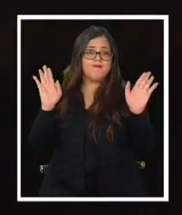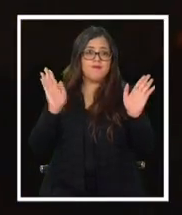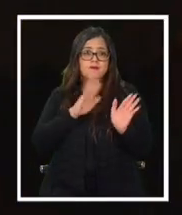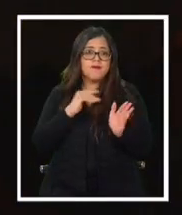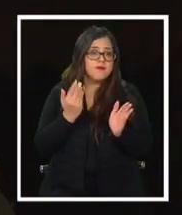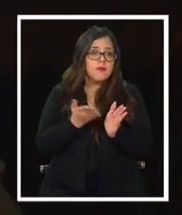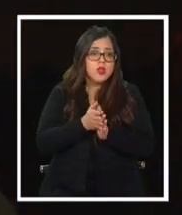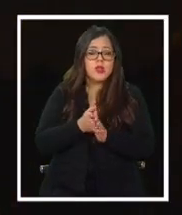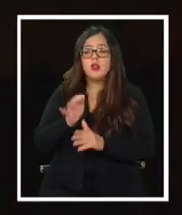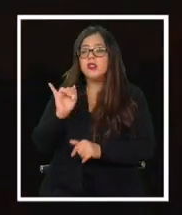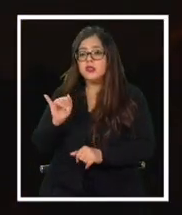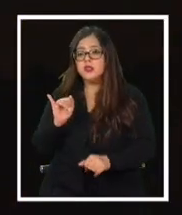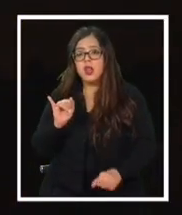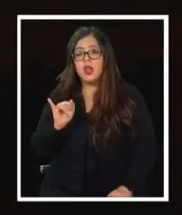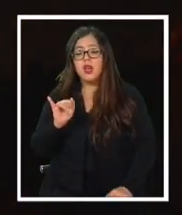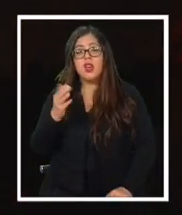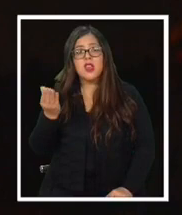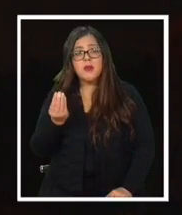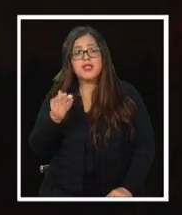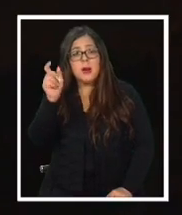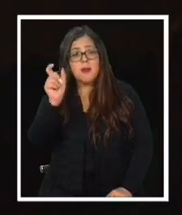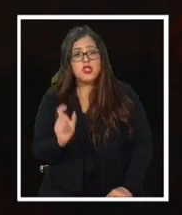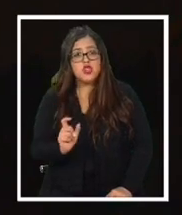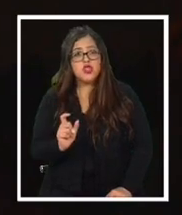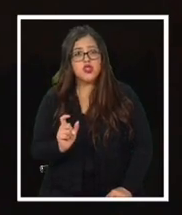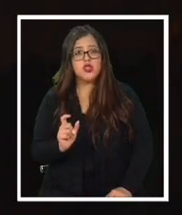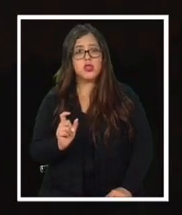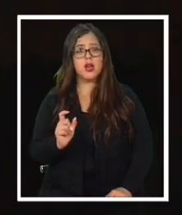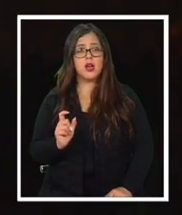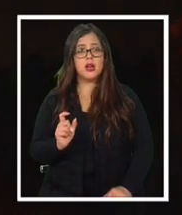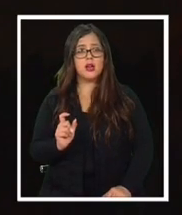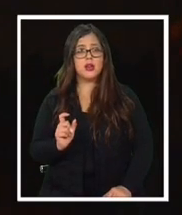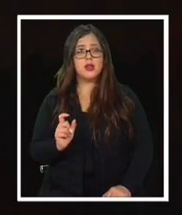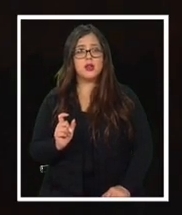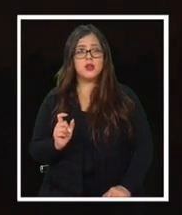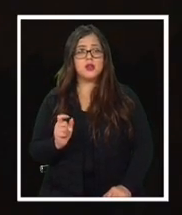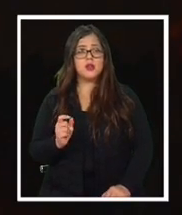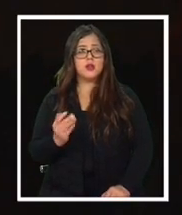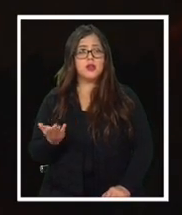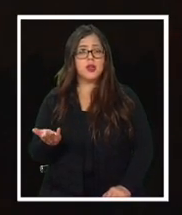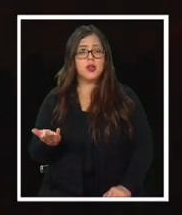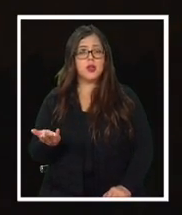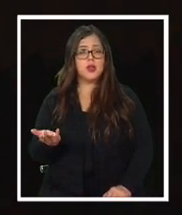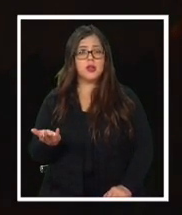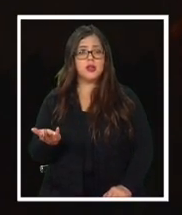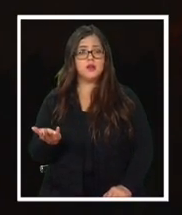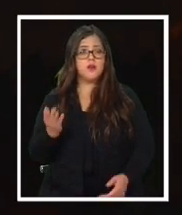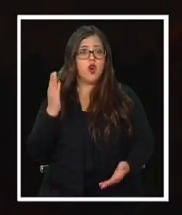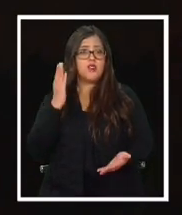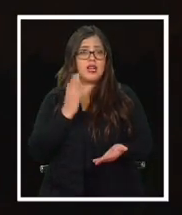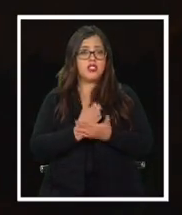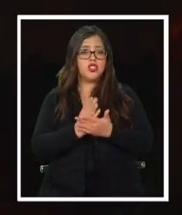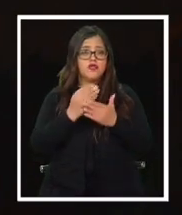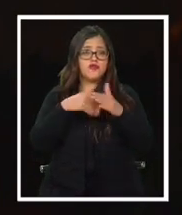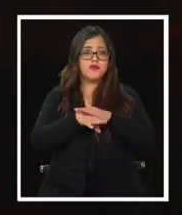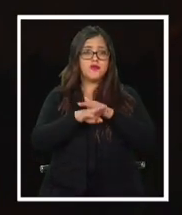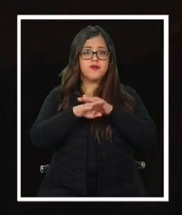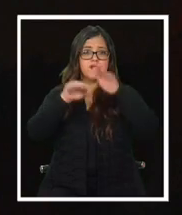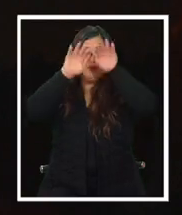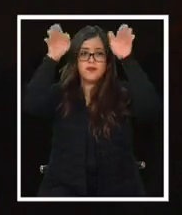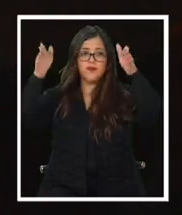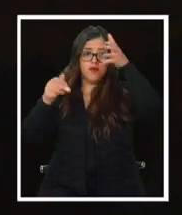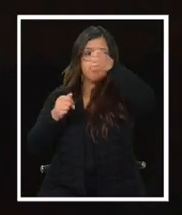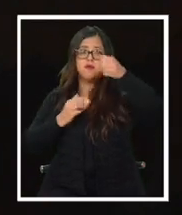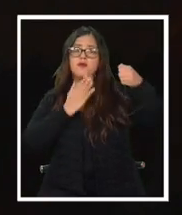efectivamente de secuestro ya que es la persona obviamente está sin su consentimiento a la vez en las condiciones que se